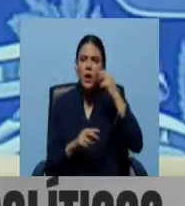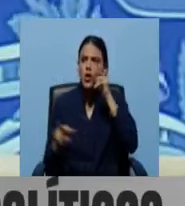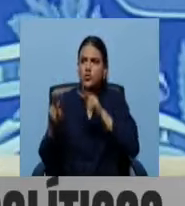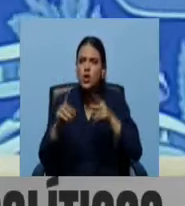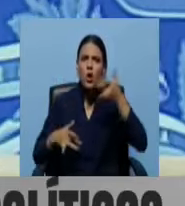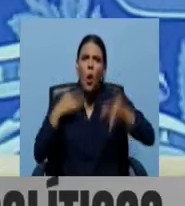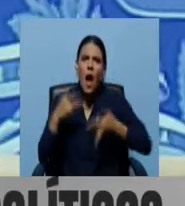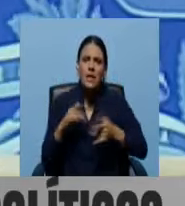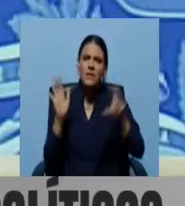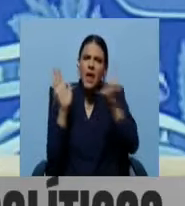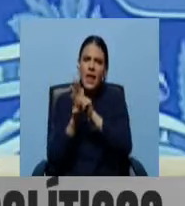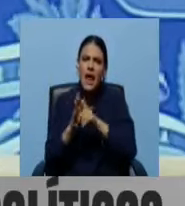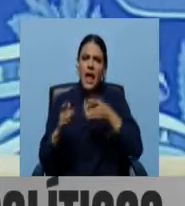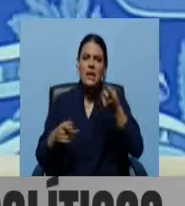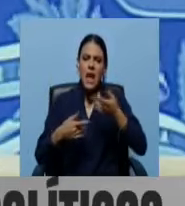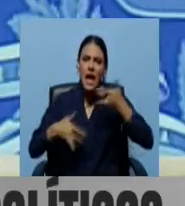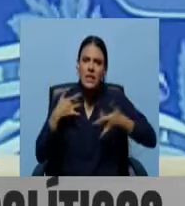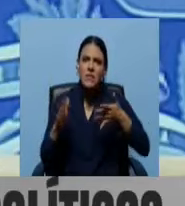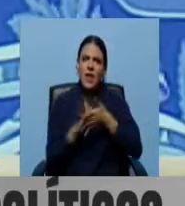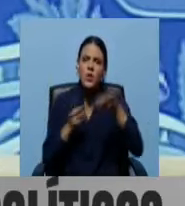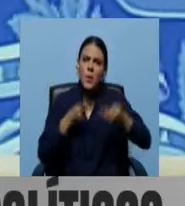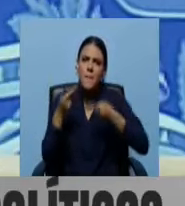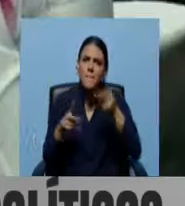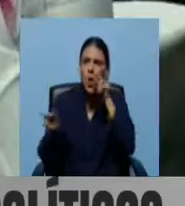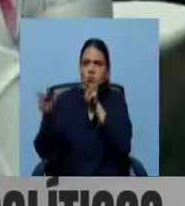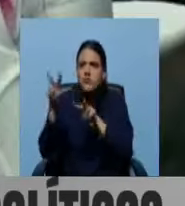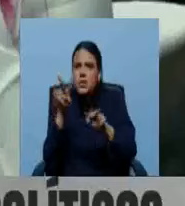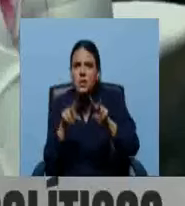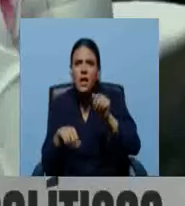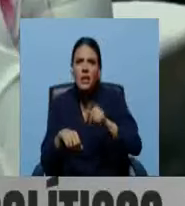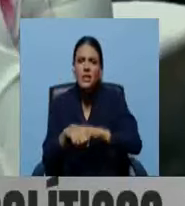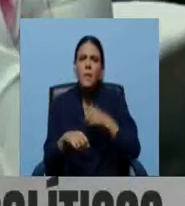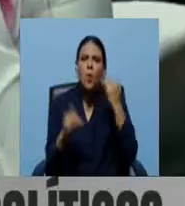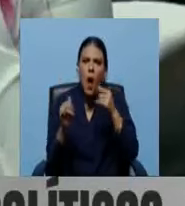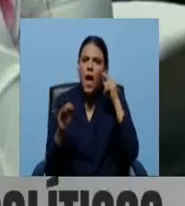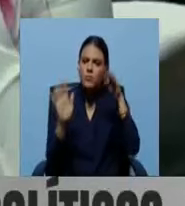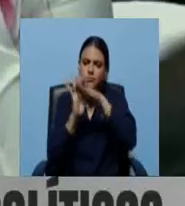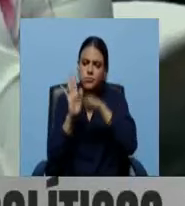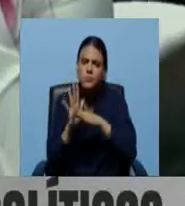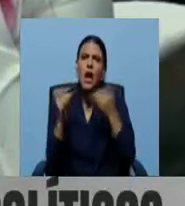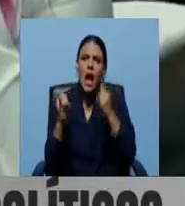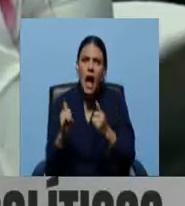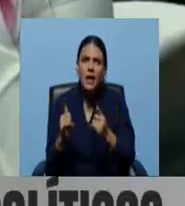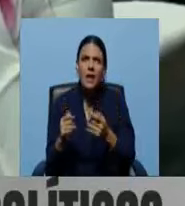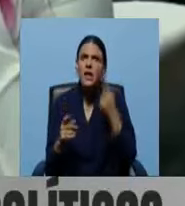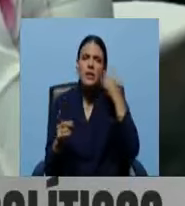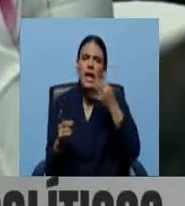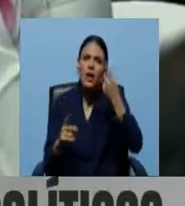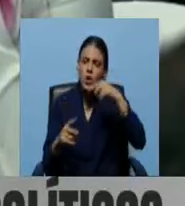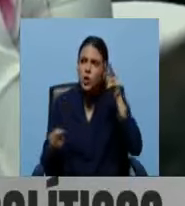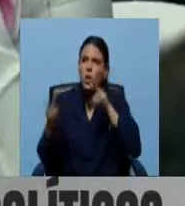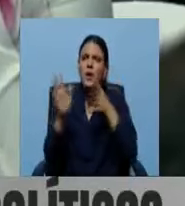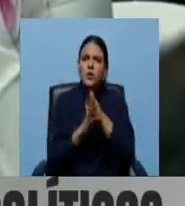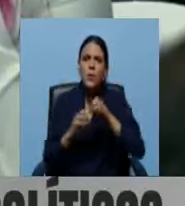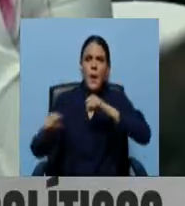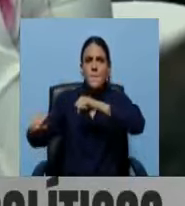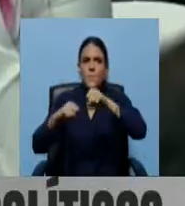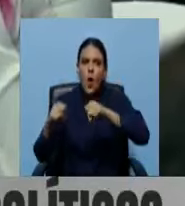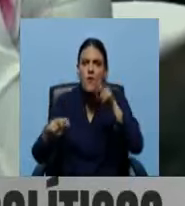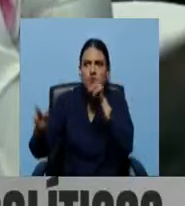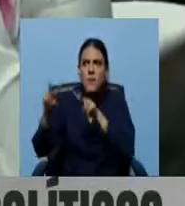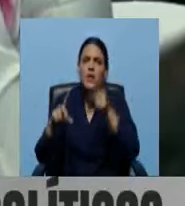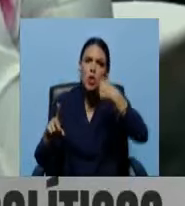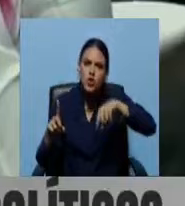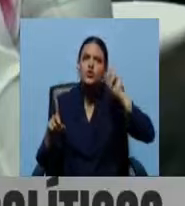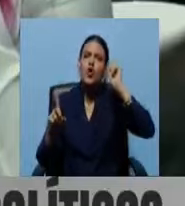legal y la dinámica política tiene la característica de que se mueve y de que en base a esos movimientos tenemos